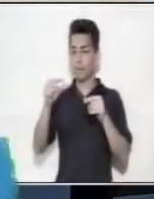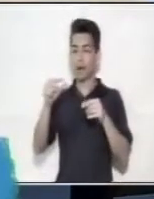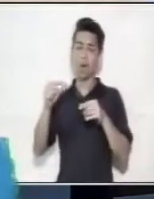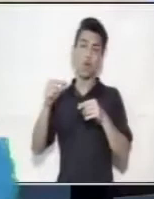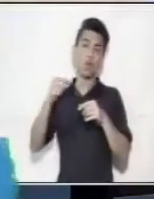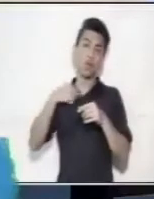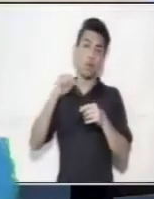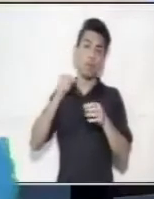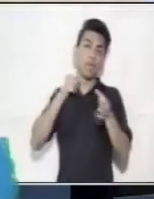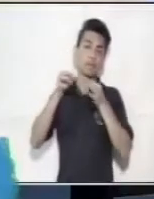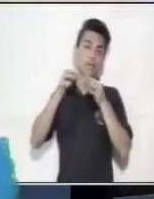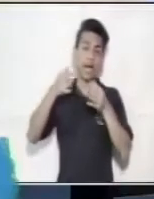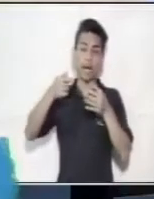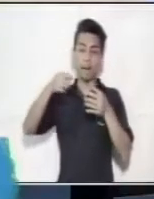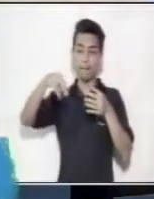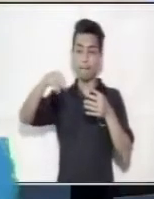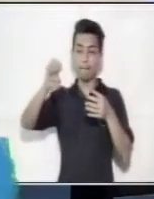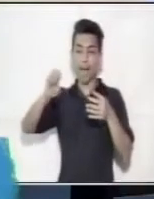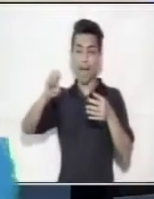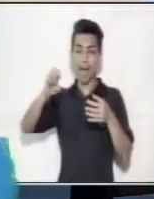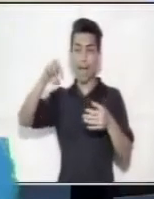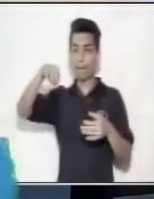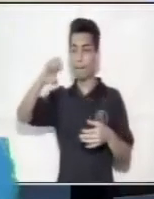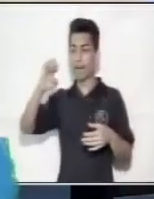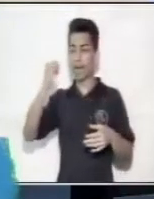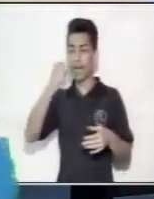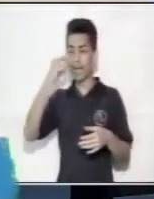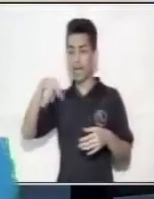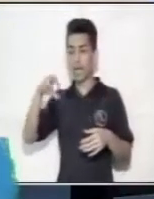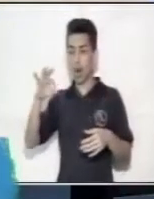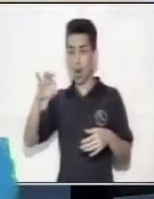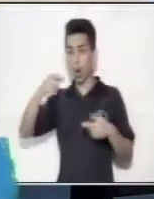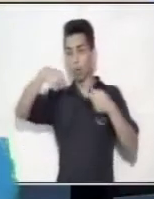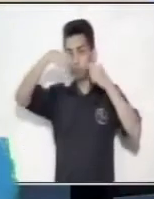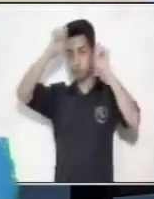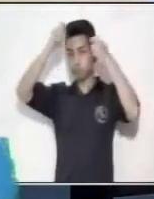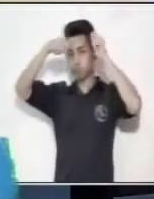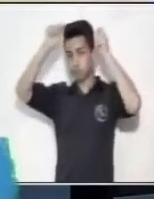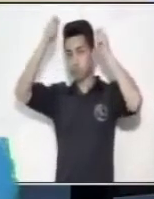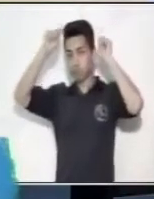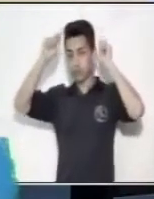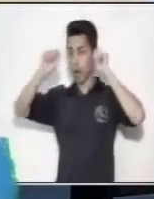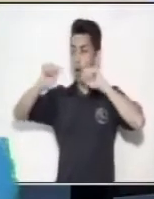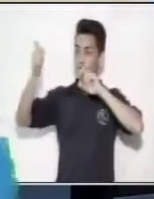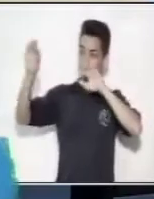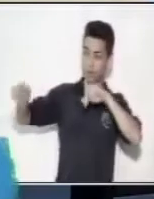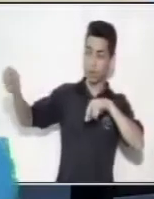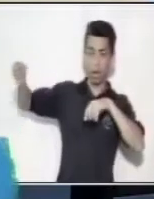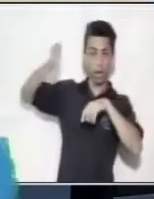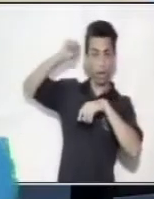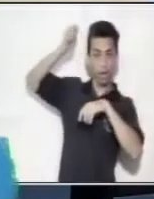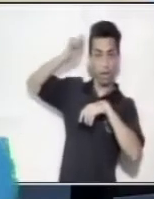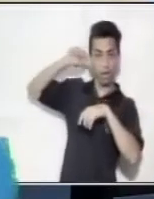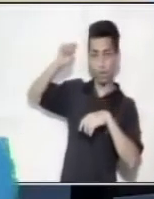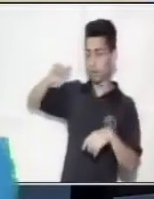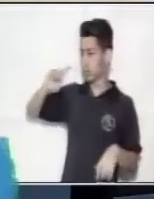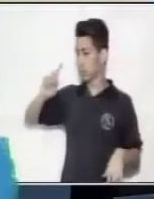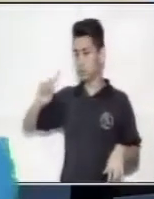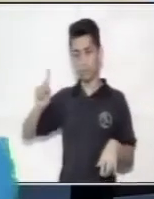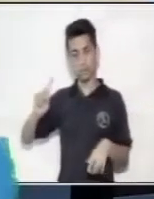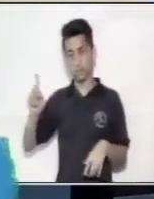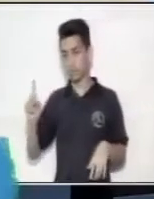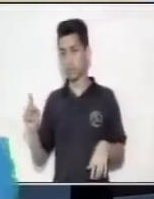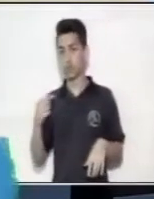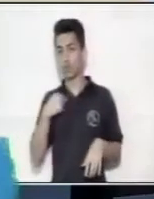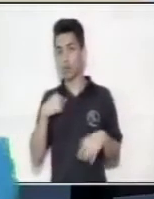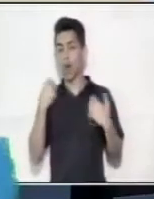peino, ¿sí? Me peino. Nadie más me está peinando. Yo estoy haciendo